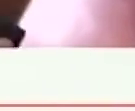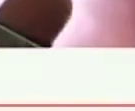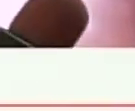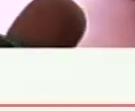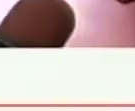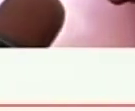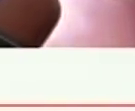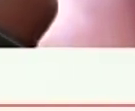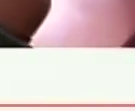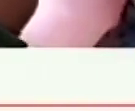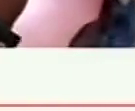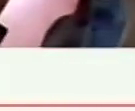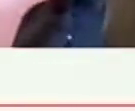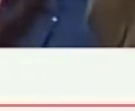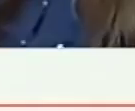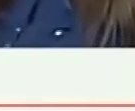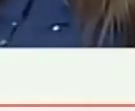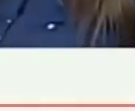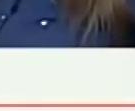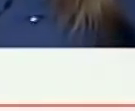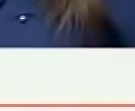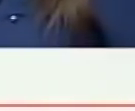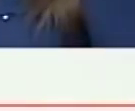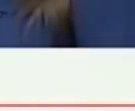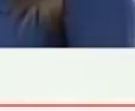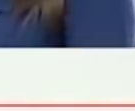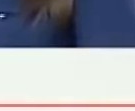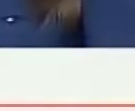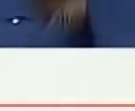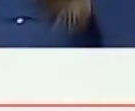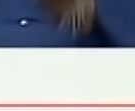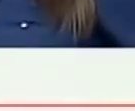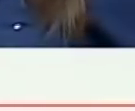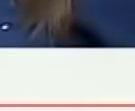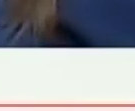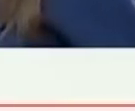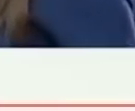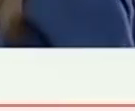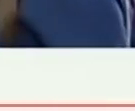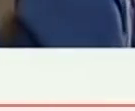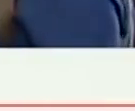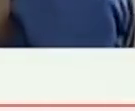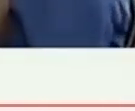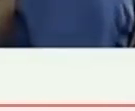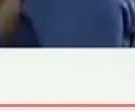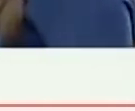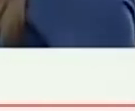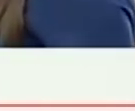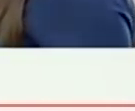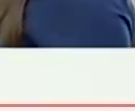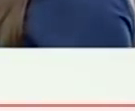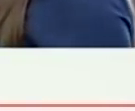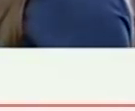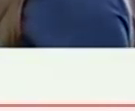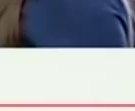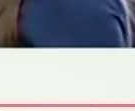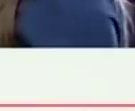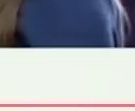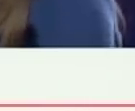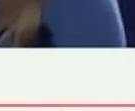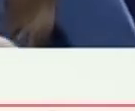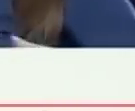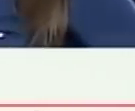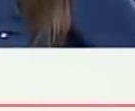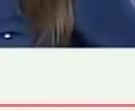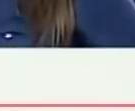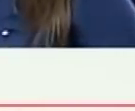Trump. ¿Qué significa el pueblo reunido hoy acá, este día, en completa vigilia, como lo mandó el comandante presidente Nicolás Maduro,